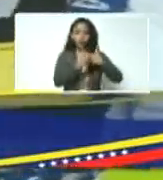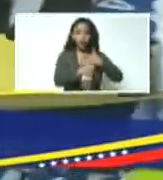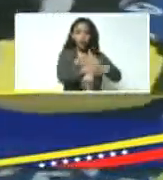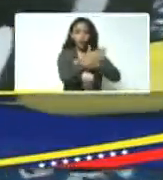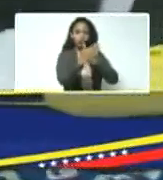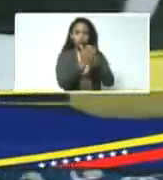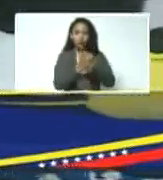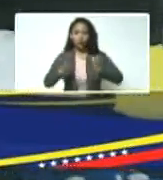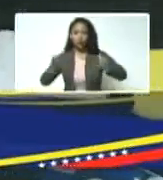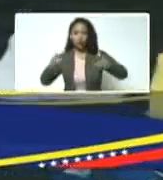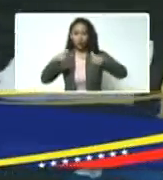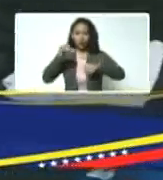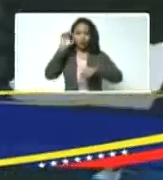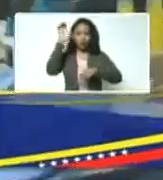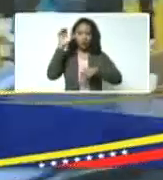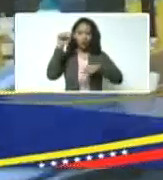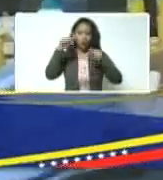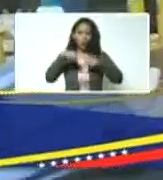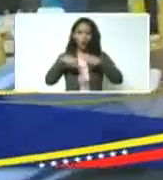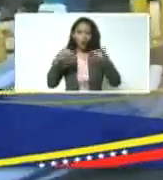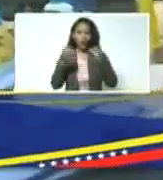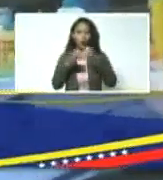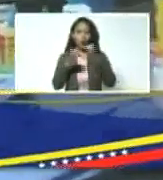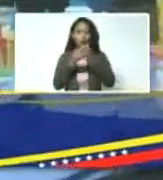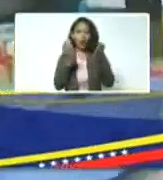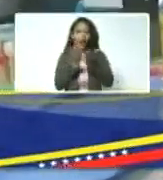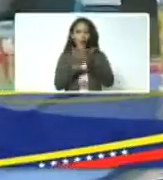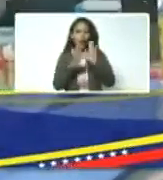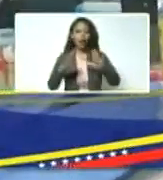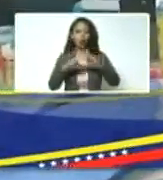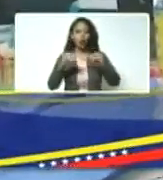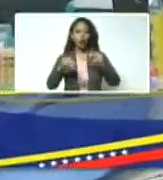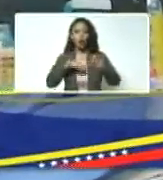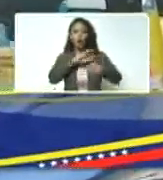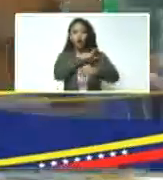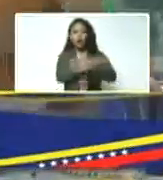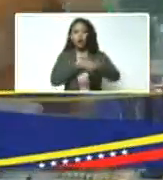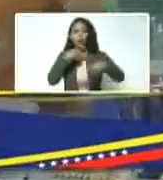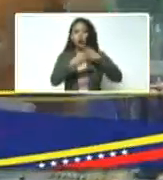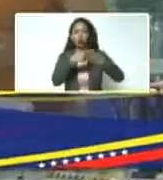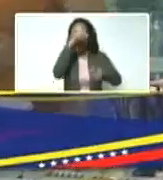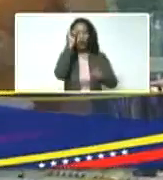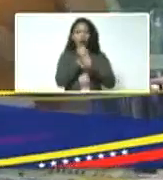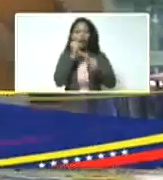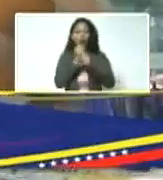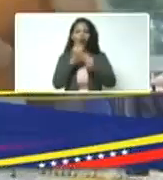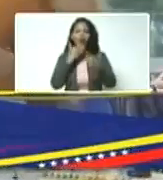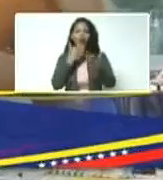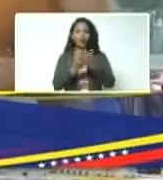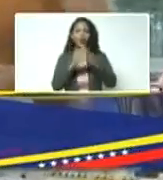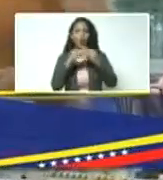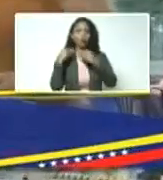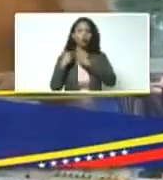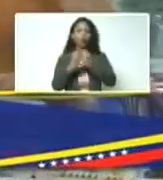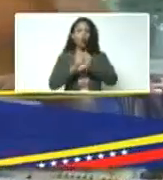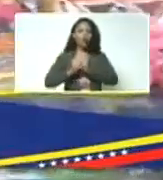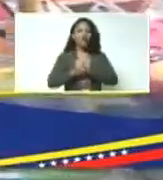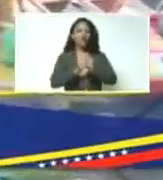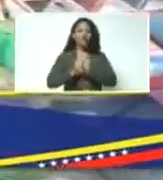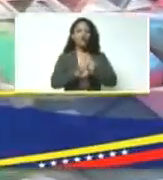de todo el país y que hoy el sector escolar, toda esta fuerza productiva de trabajo, gracias a todo el